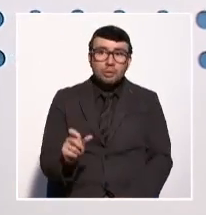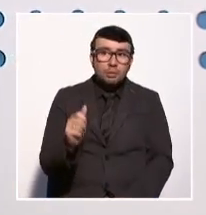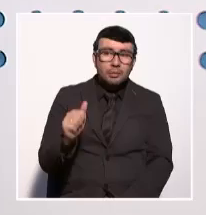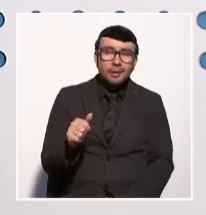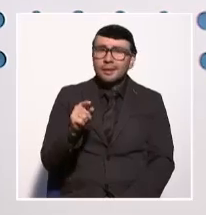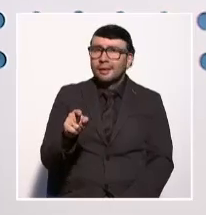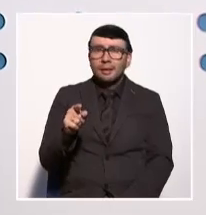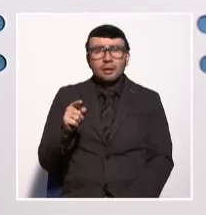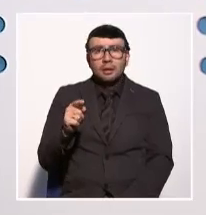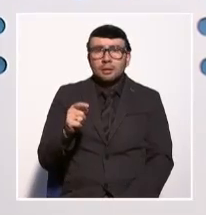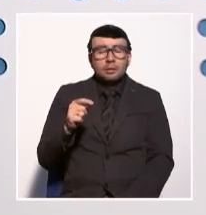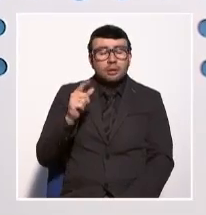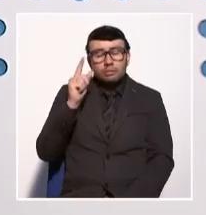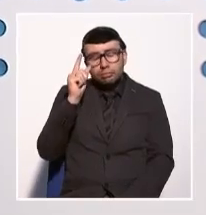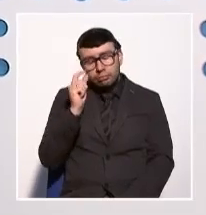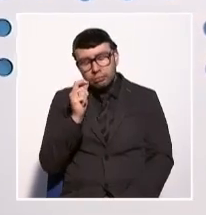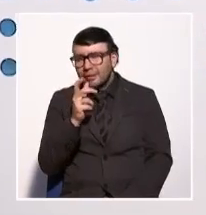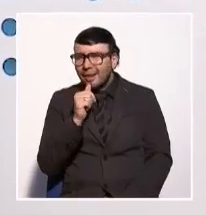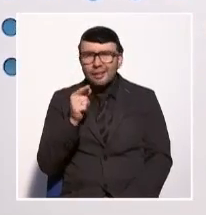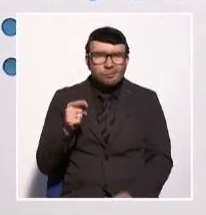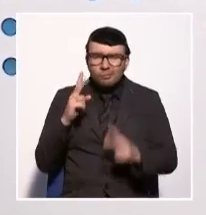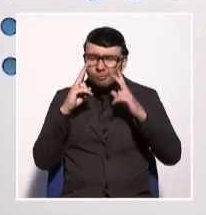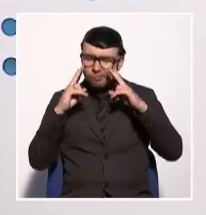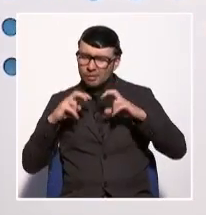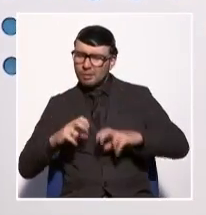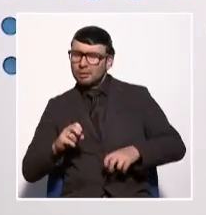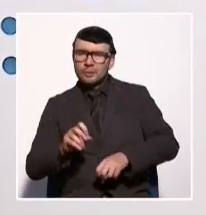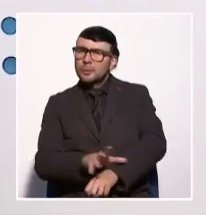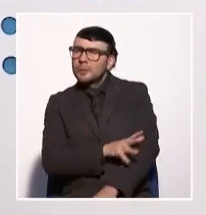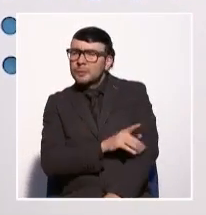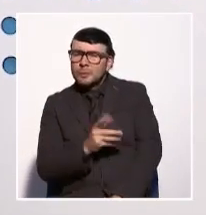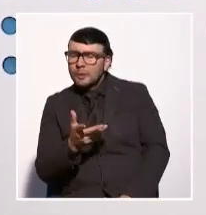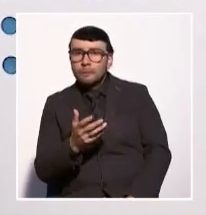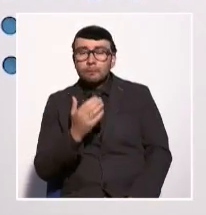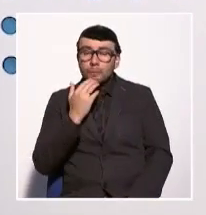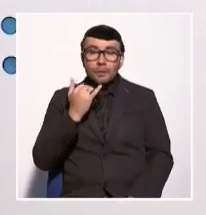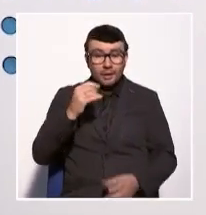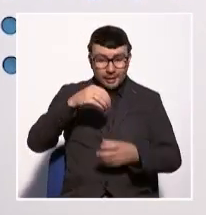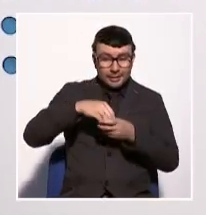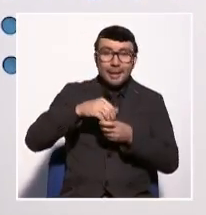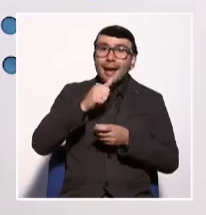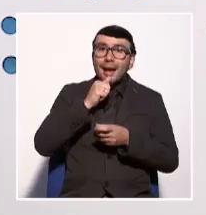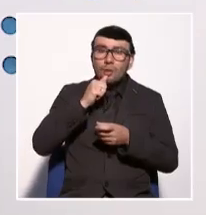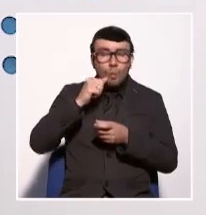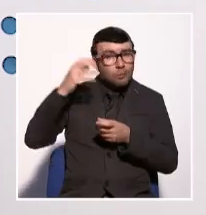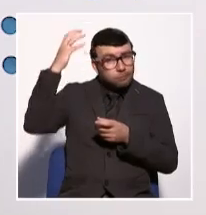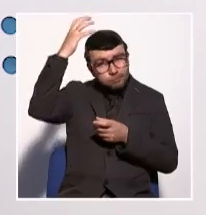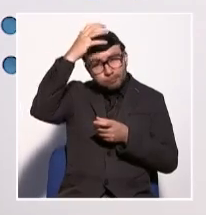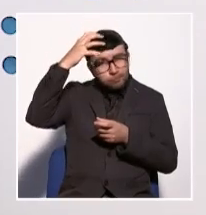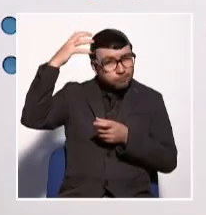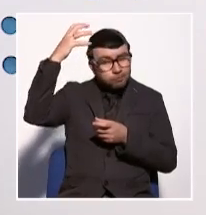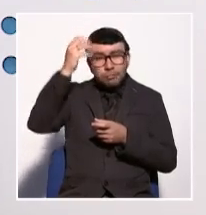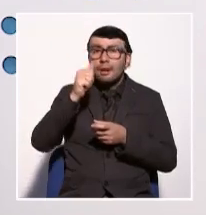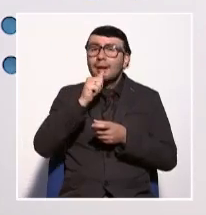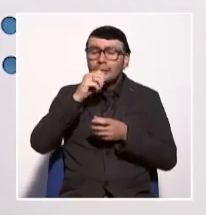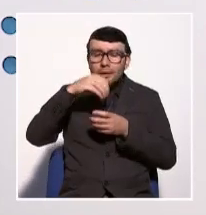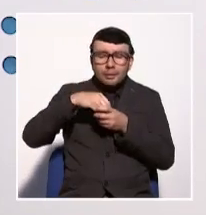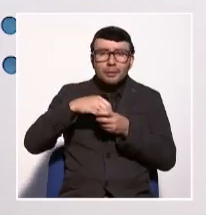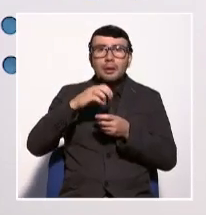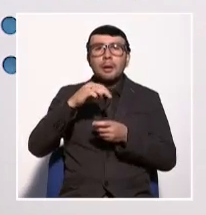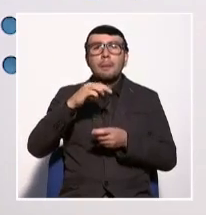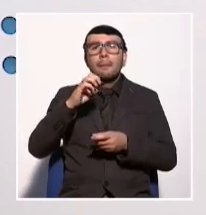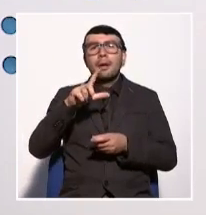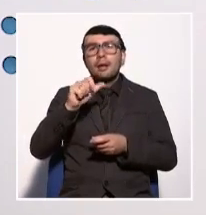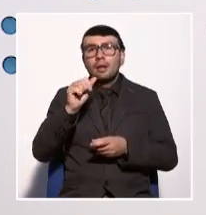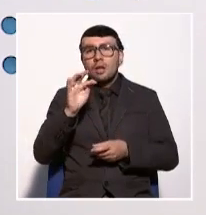la deja considerar el sueño en nuestro cerebro se pueden perder unas agüitas unos neurotransmisores entre ellos la melatonina que son